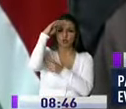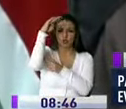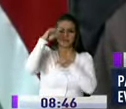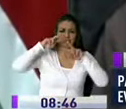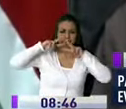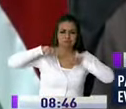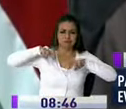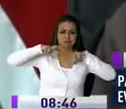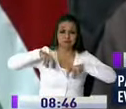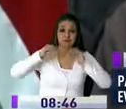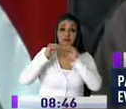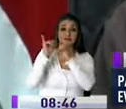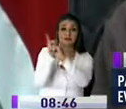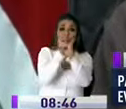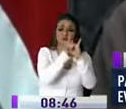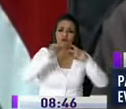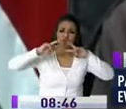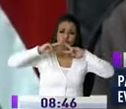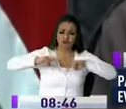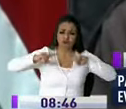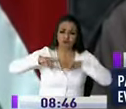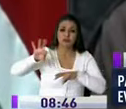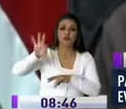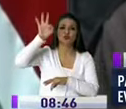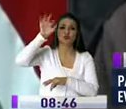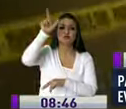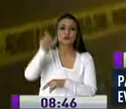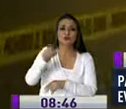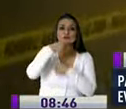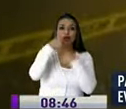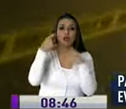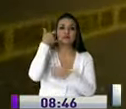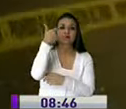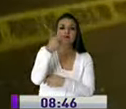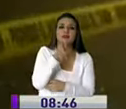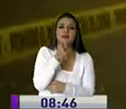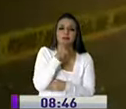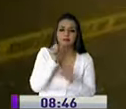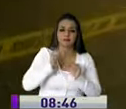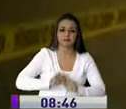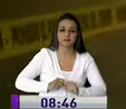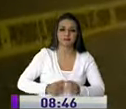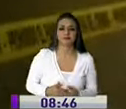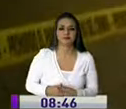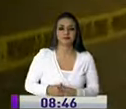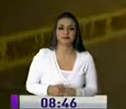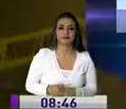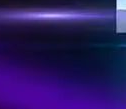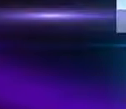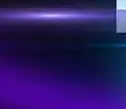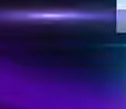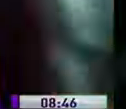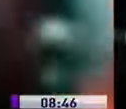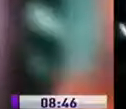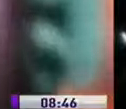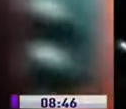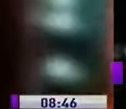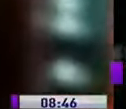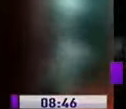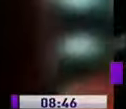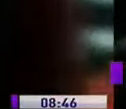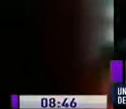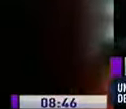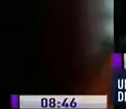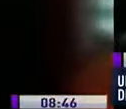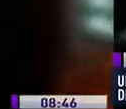y más instituciones que trabajan en forma articulada. Informó Carolina Asante. Es hora de separarnos brevemente y ya